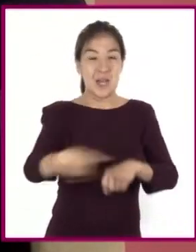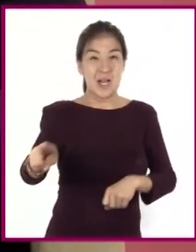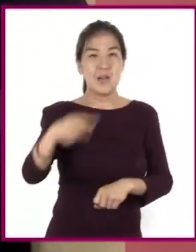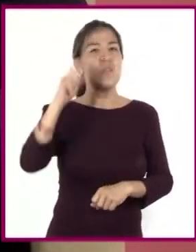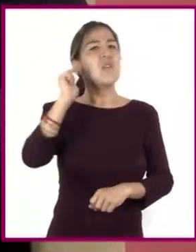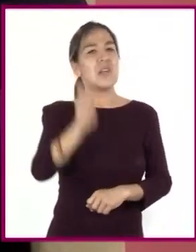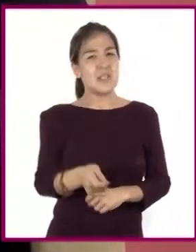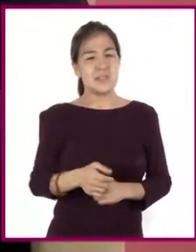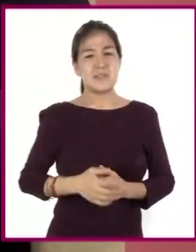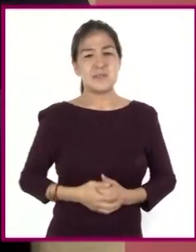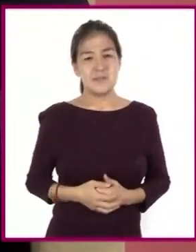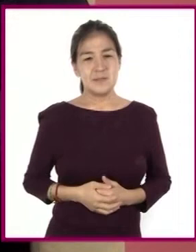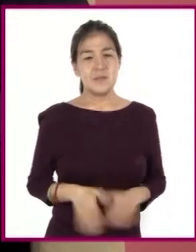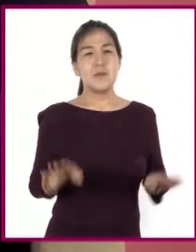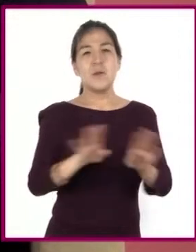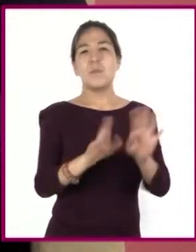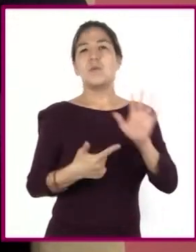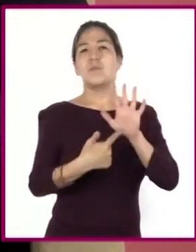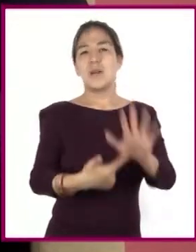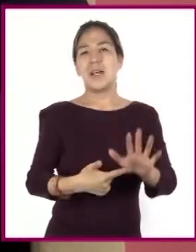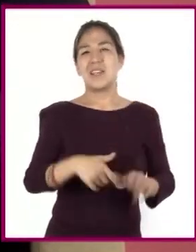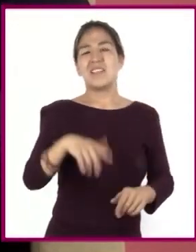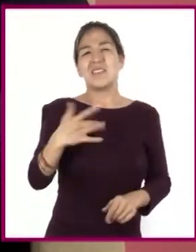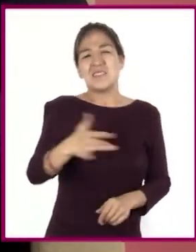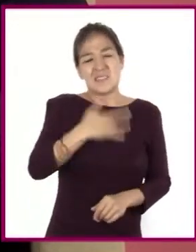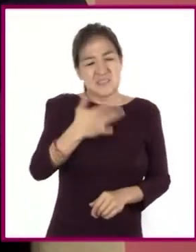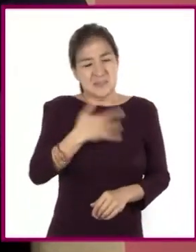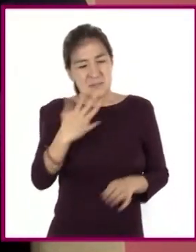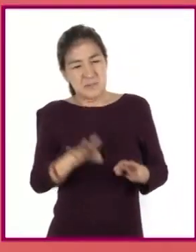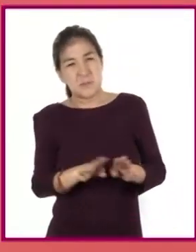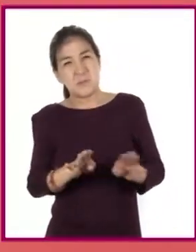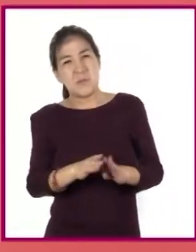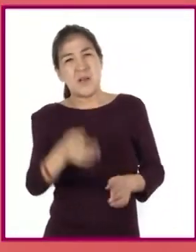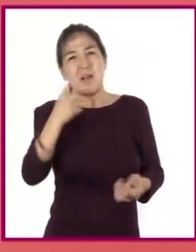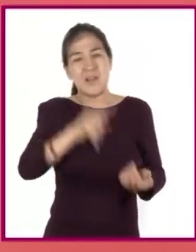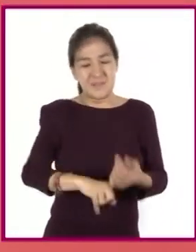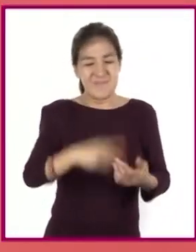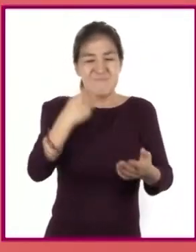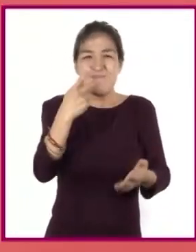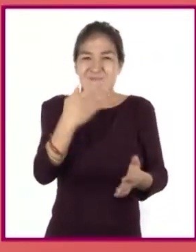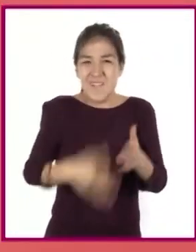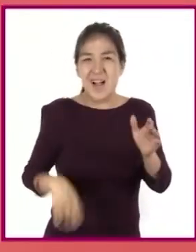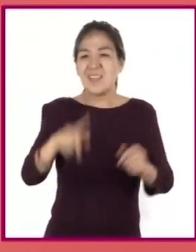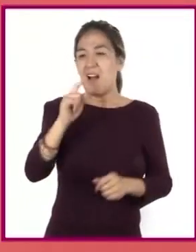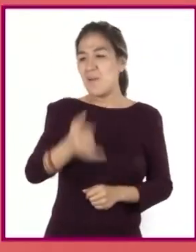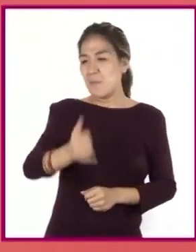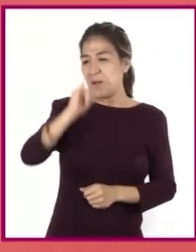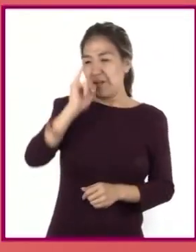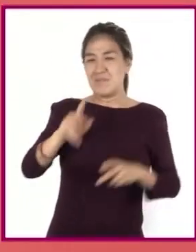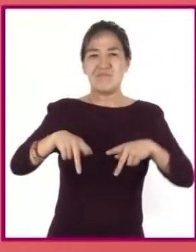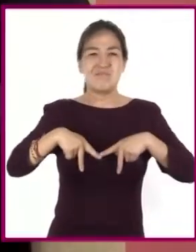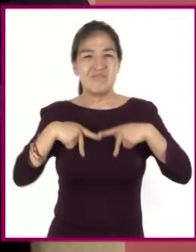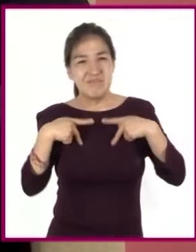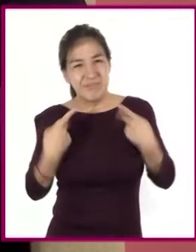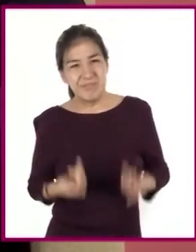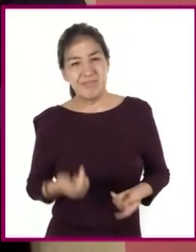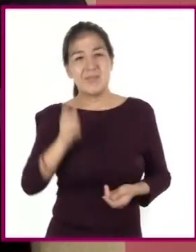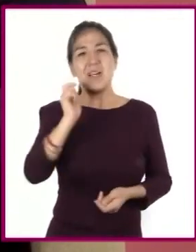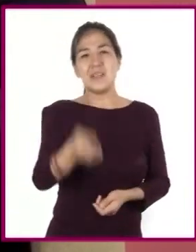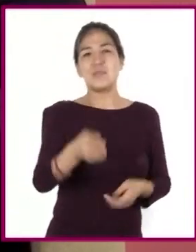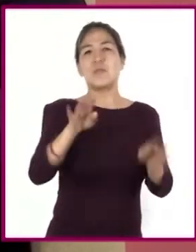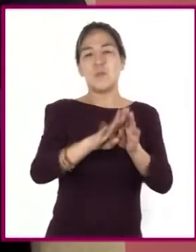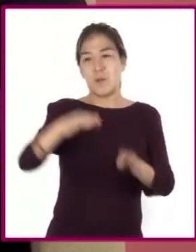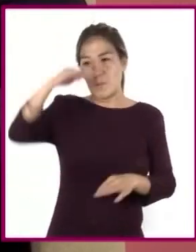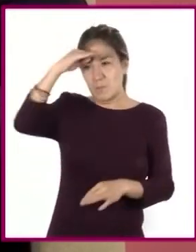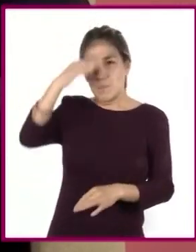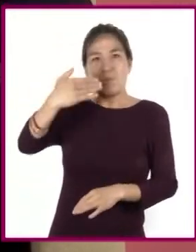evidencia, digamos, de síntoma, que se note que estamos deshidratados. porque ya no se llevan a cabo los procesos de